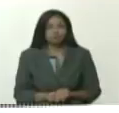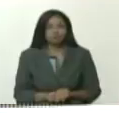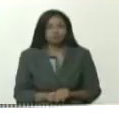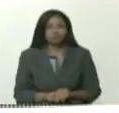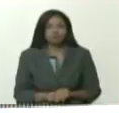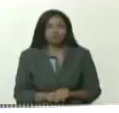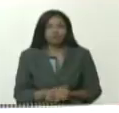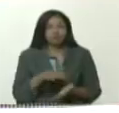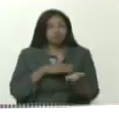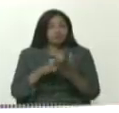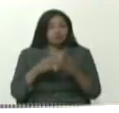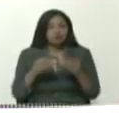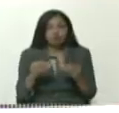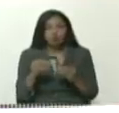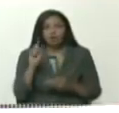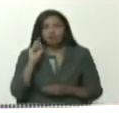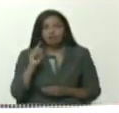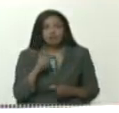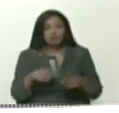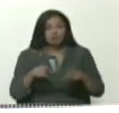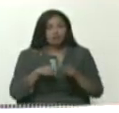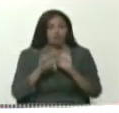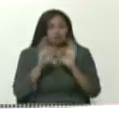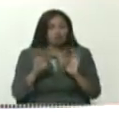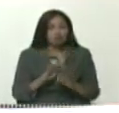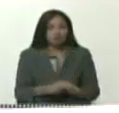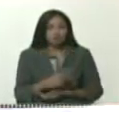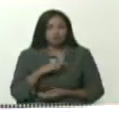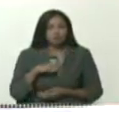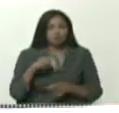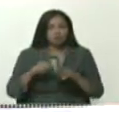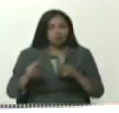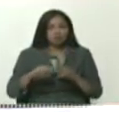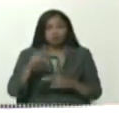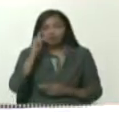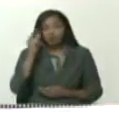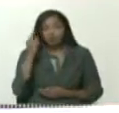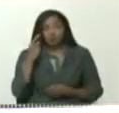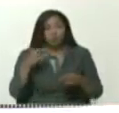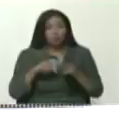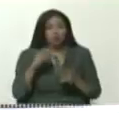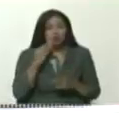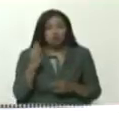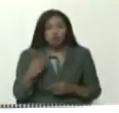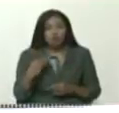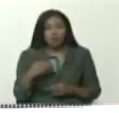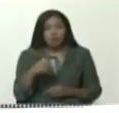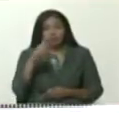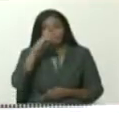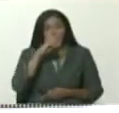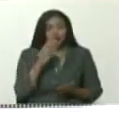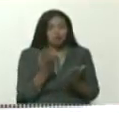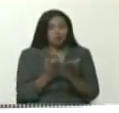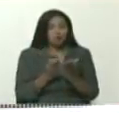garantizarle todo lo que necesitan nuestros niños, niñas, jóvenes, para el año